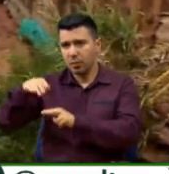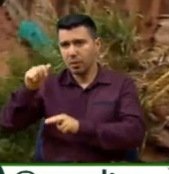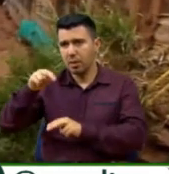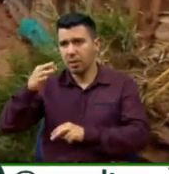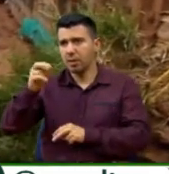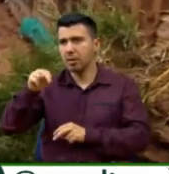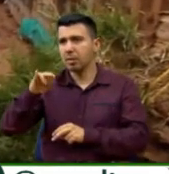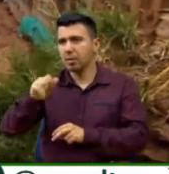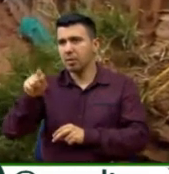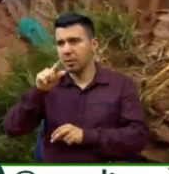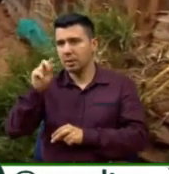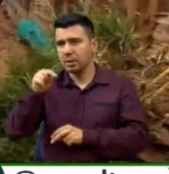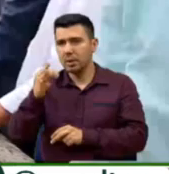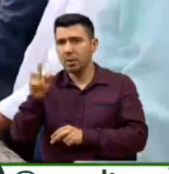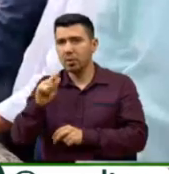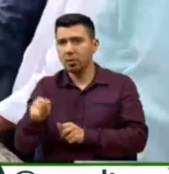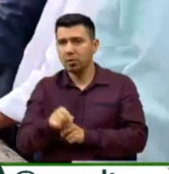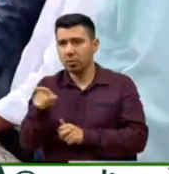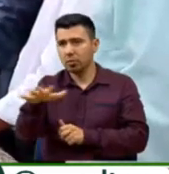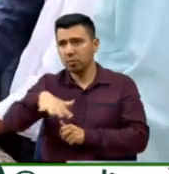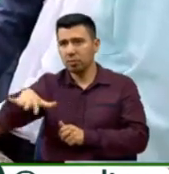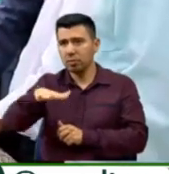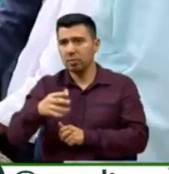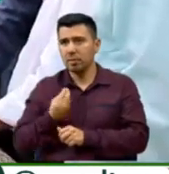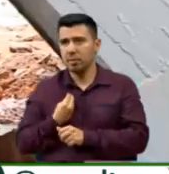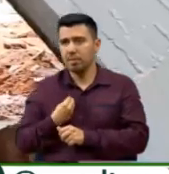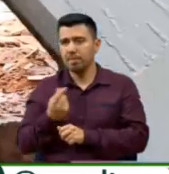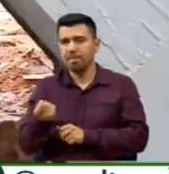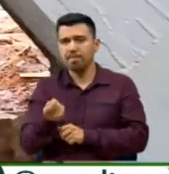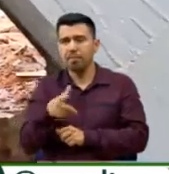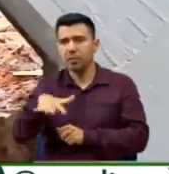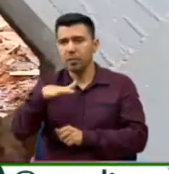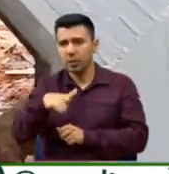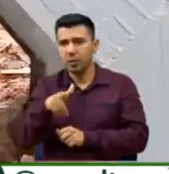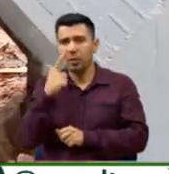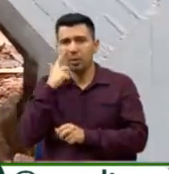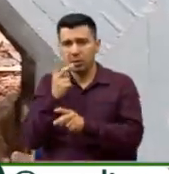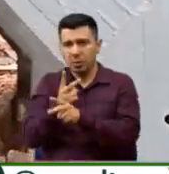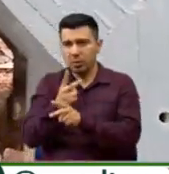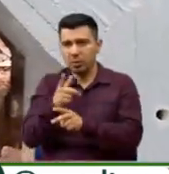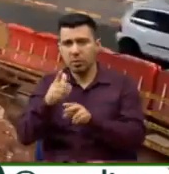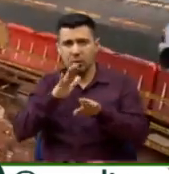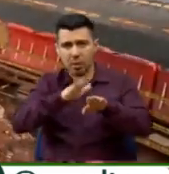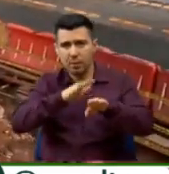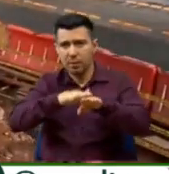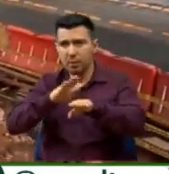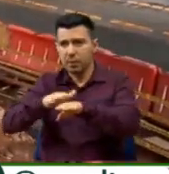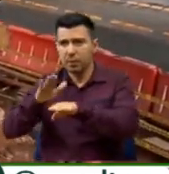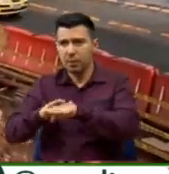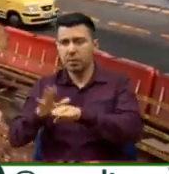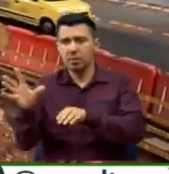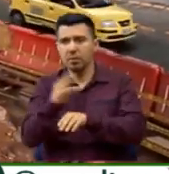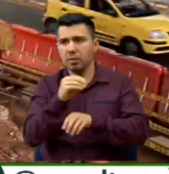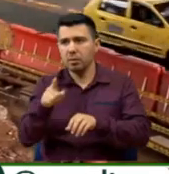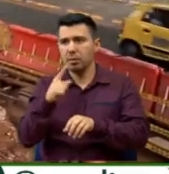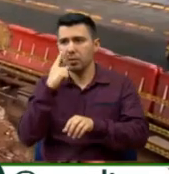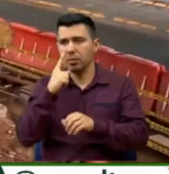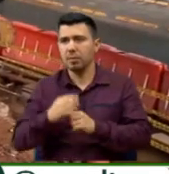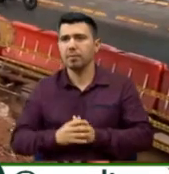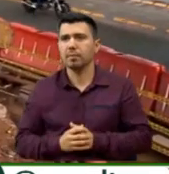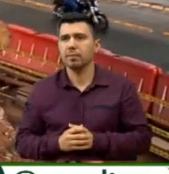autoridades hacia la comunidad que reside en esa zona es que se acaten cada una de las indicaciones de los organismos de prevención de